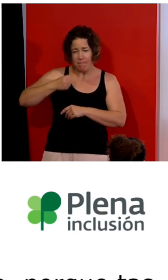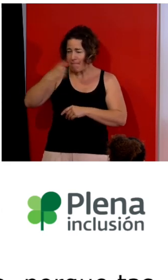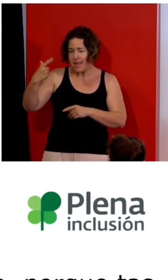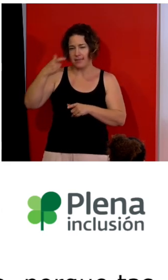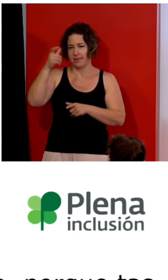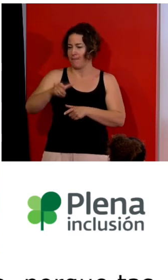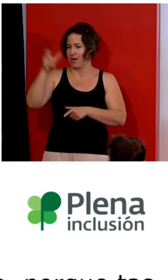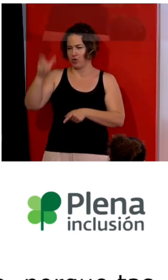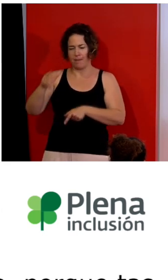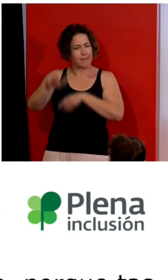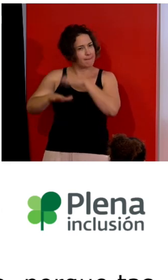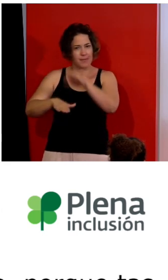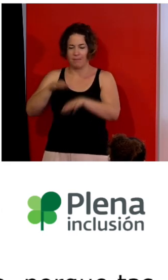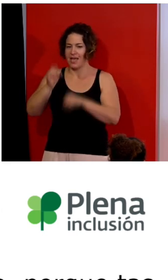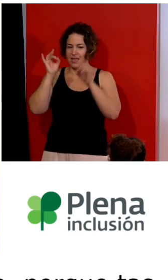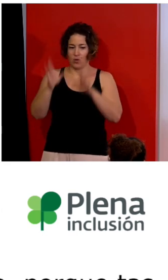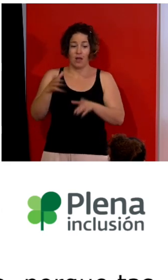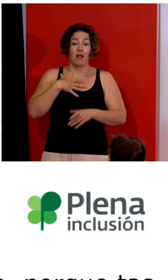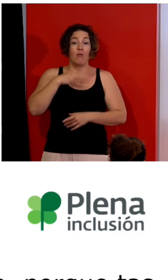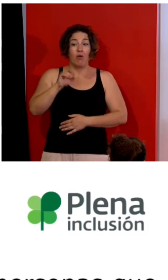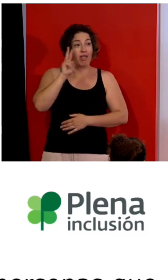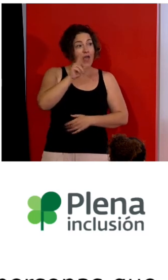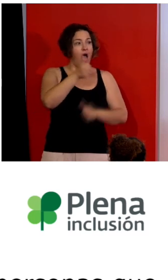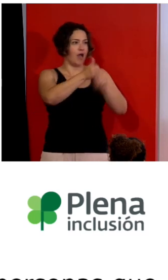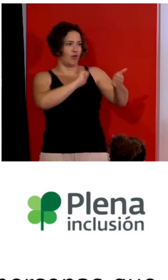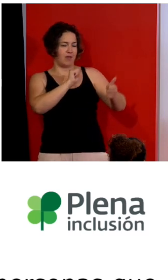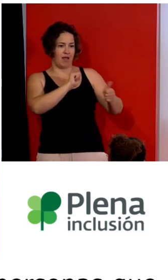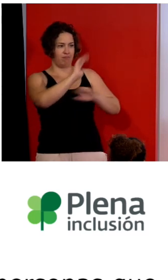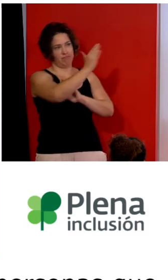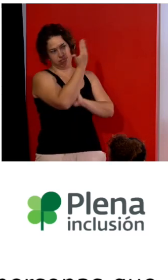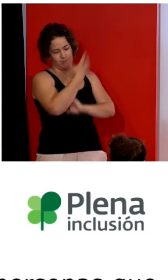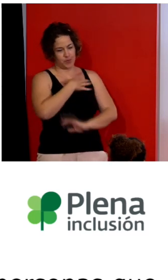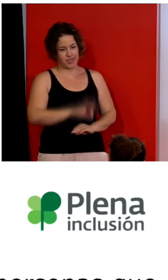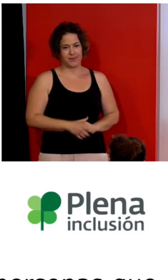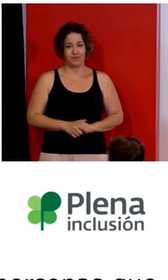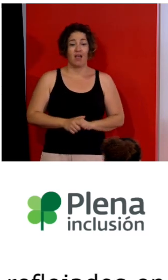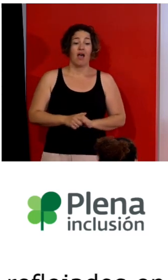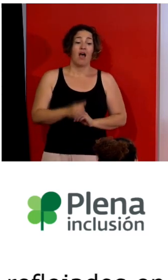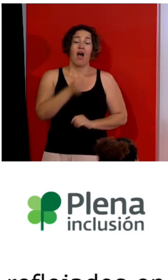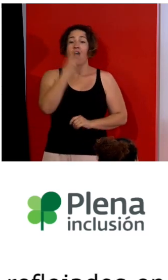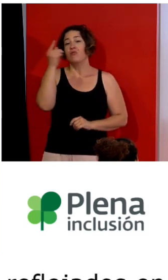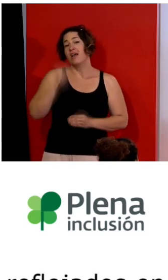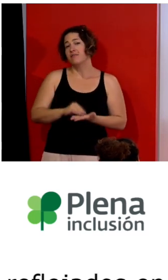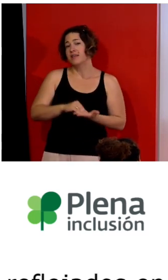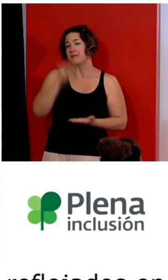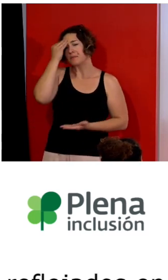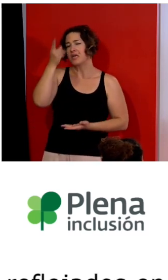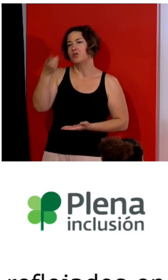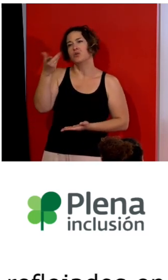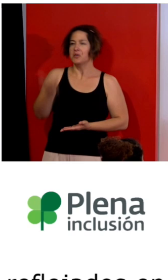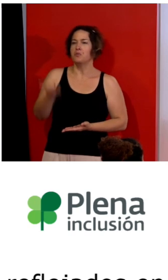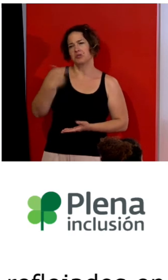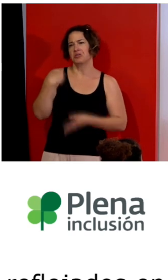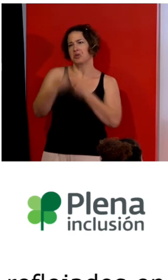personas que tienen la oportunidad de verse reflejados en ti. Y a veces tú puedes pensar que es importante lo que has hecho porque